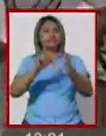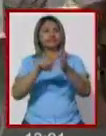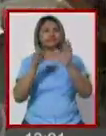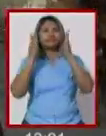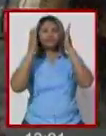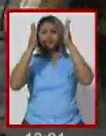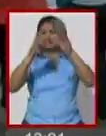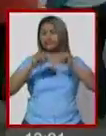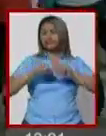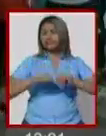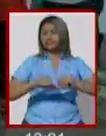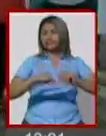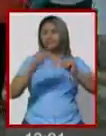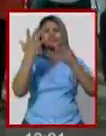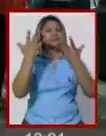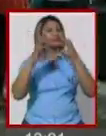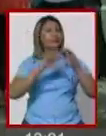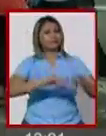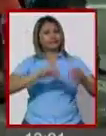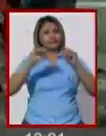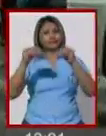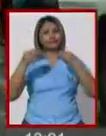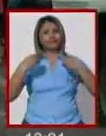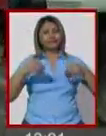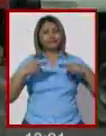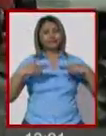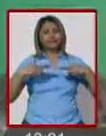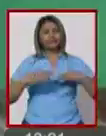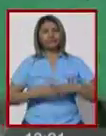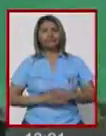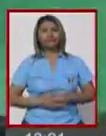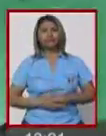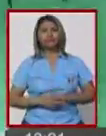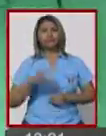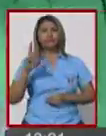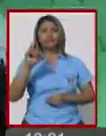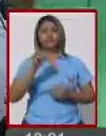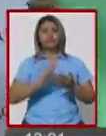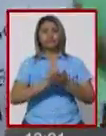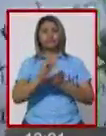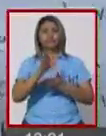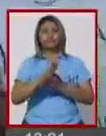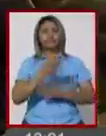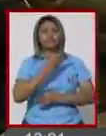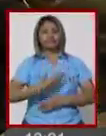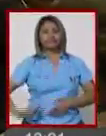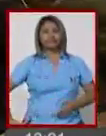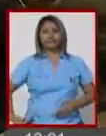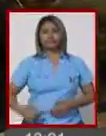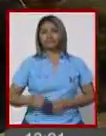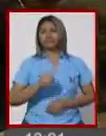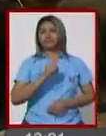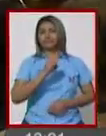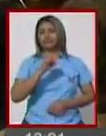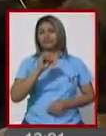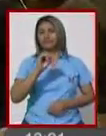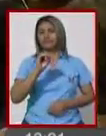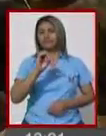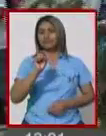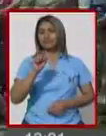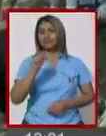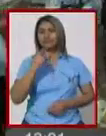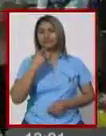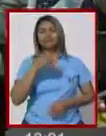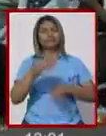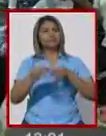una vigilia permanente, ya que se oponen al traslado de este mercado para este 30 de abril, la presidenta del Consejo Municipal, Angélica